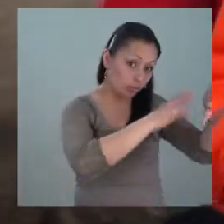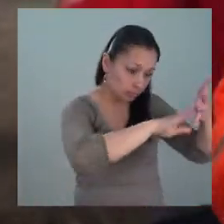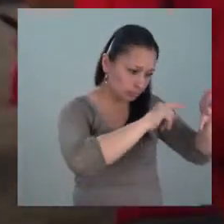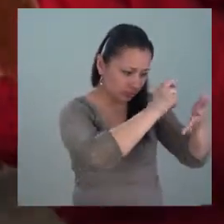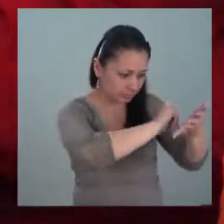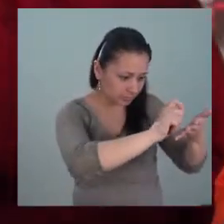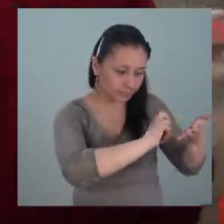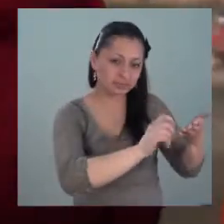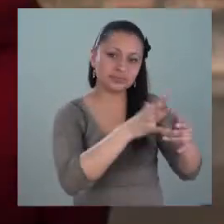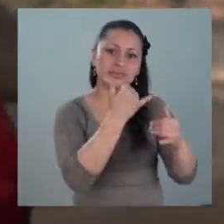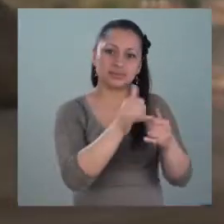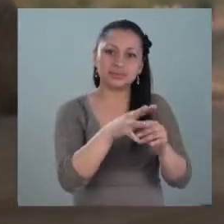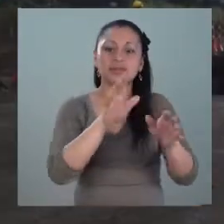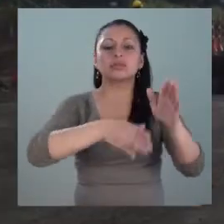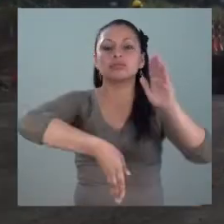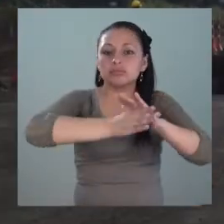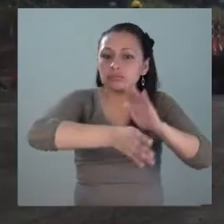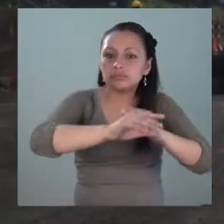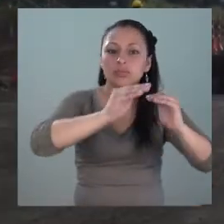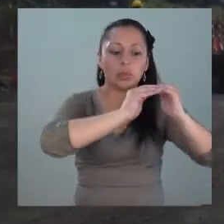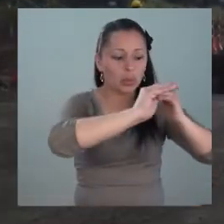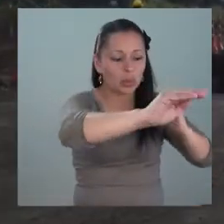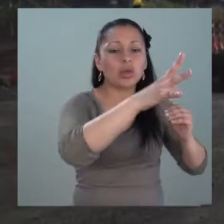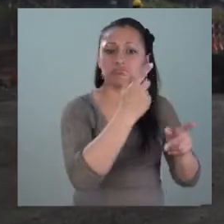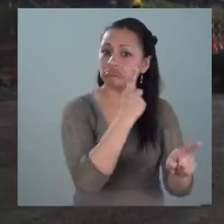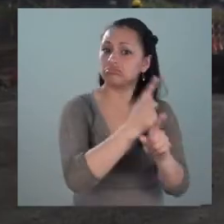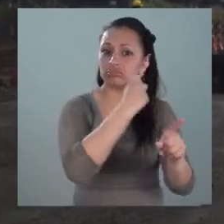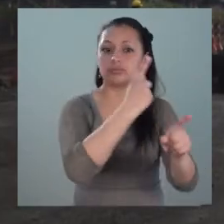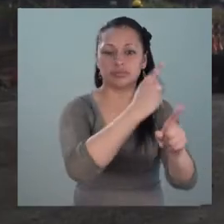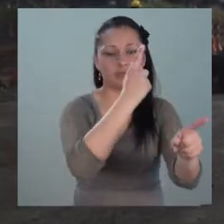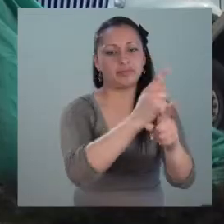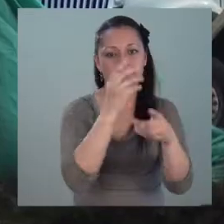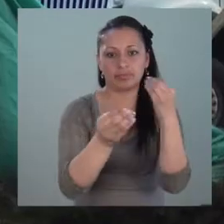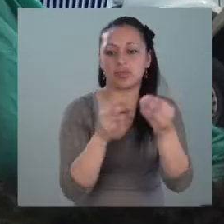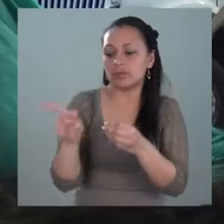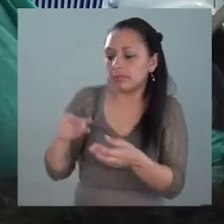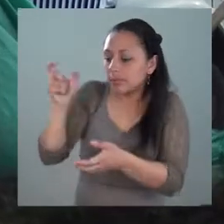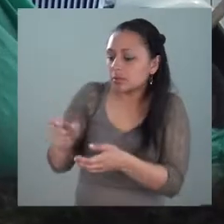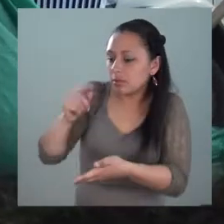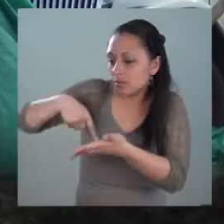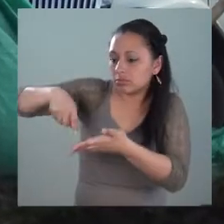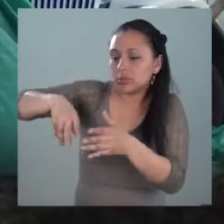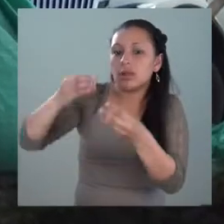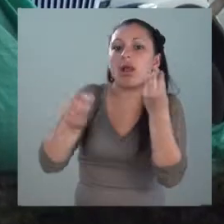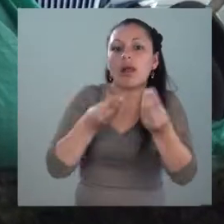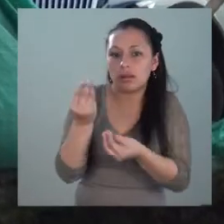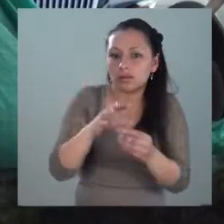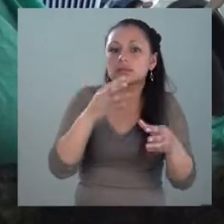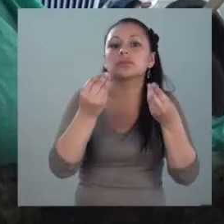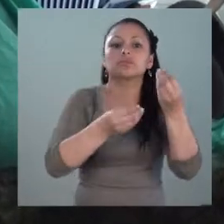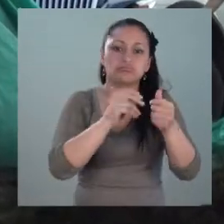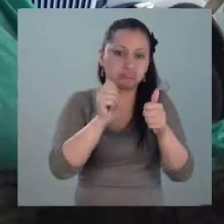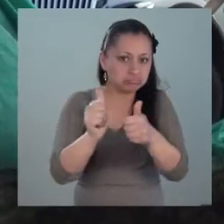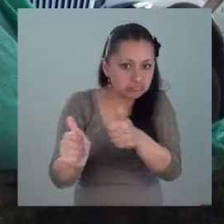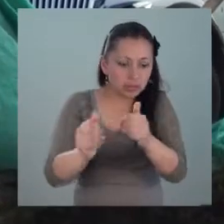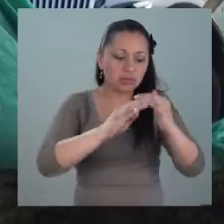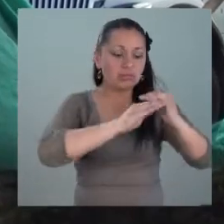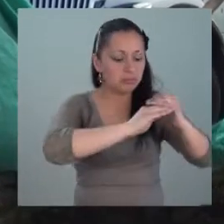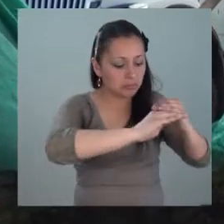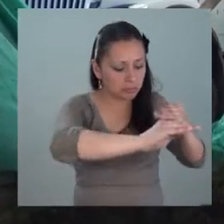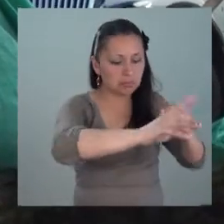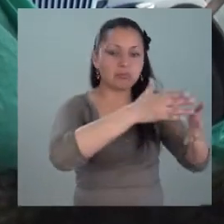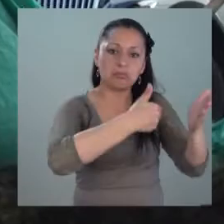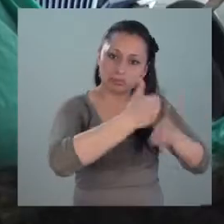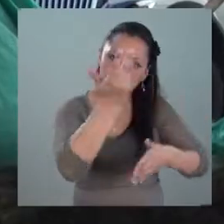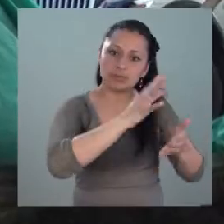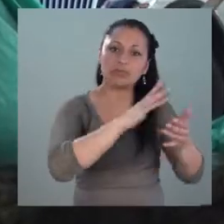cronograma, digamos, en cuanto a avance de obra, pues estamos cumpliendo. El contratista tiene la infraestructura necesaria. Desde el principio,